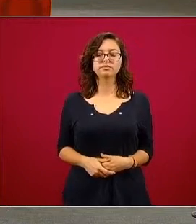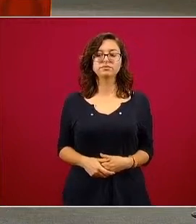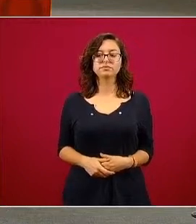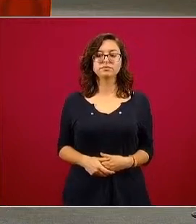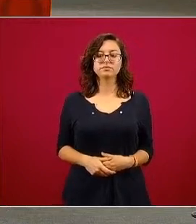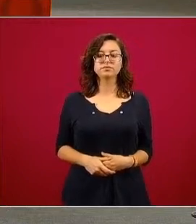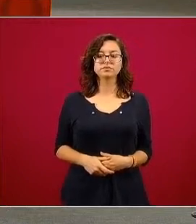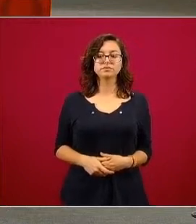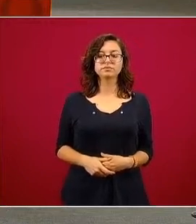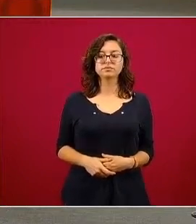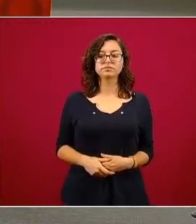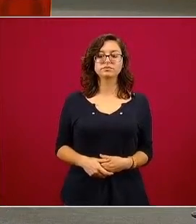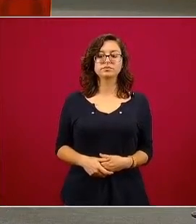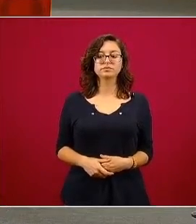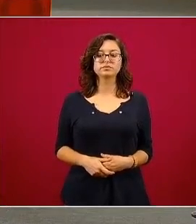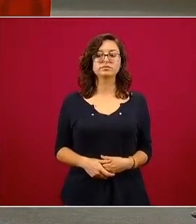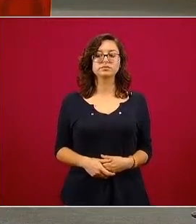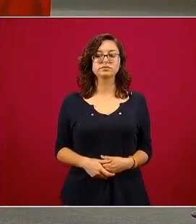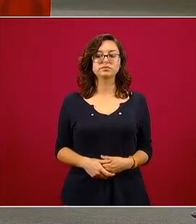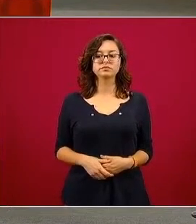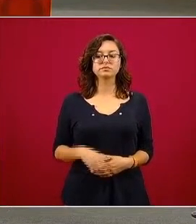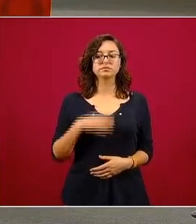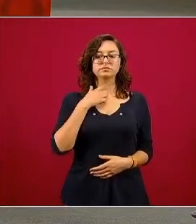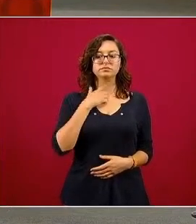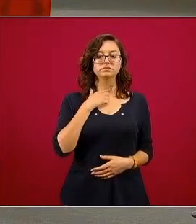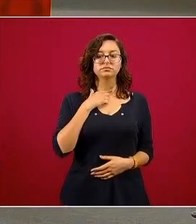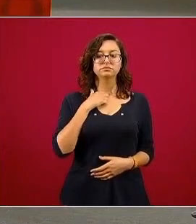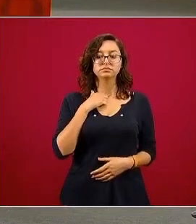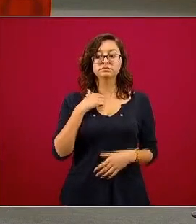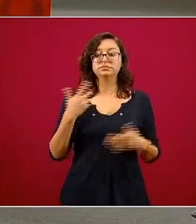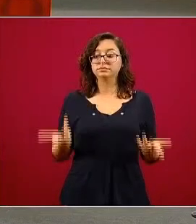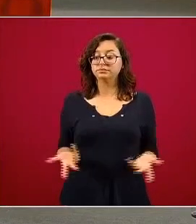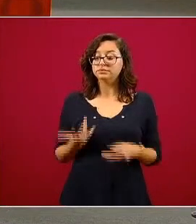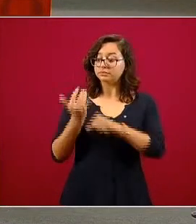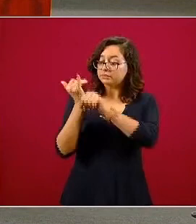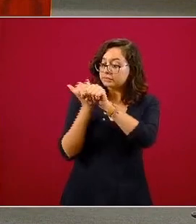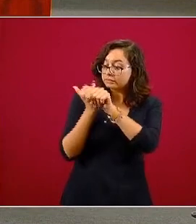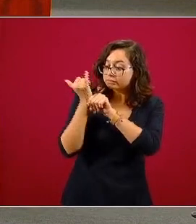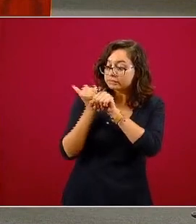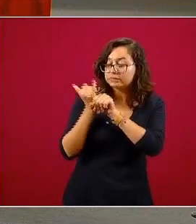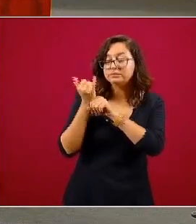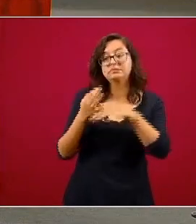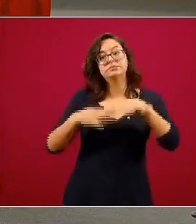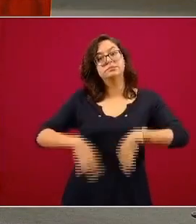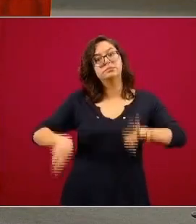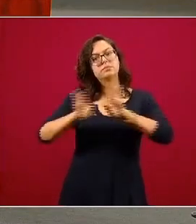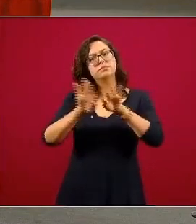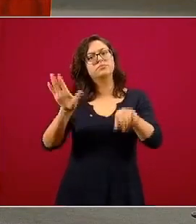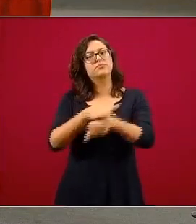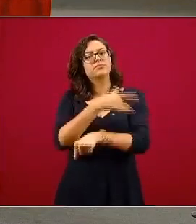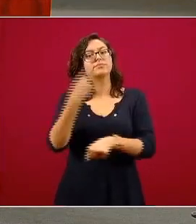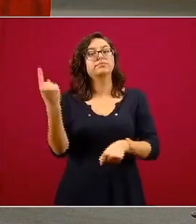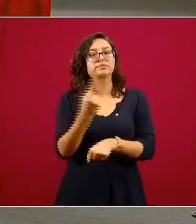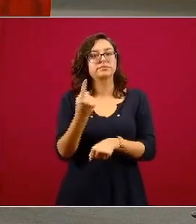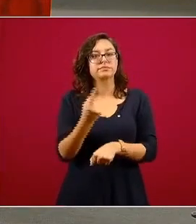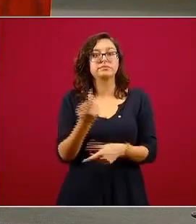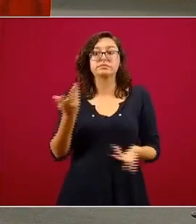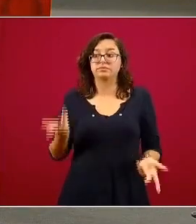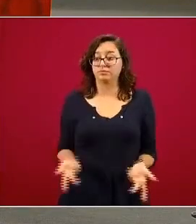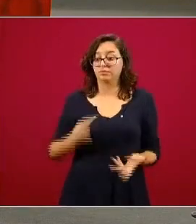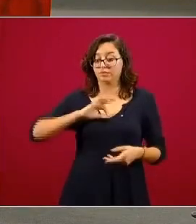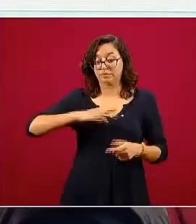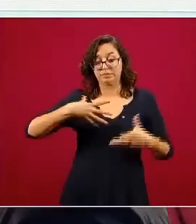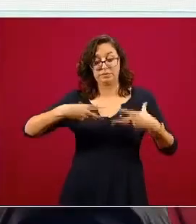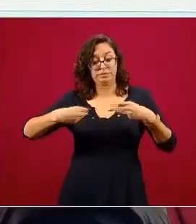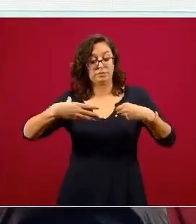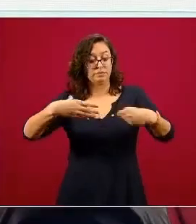Y entonces, ¿por qué es importante la investigación clínica en la pandemia de COVID? Bueno, permite obtener información,